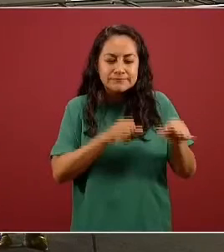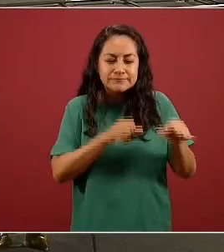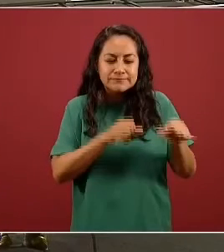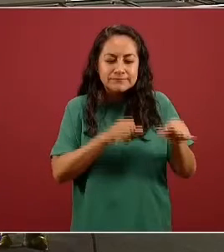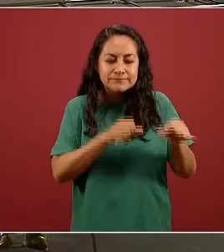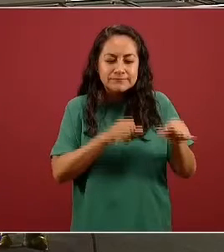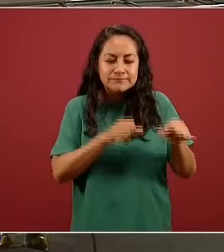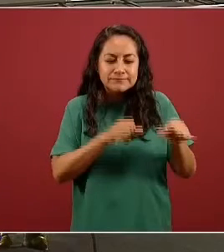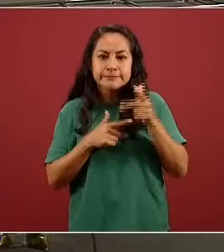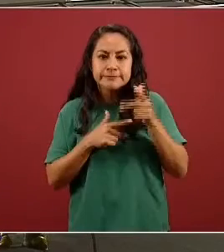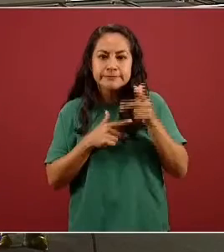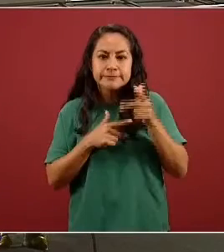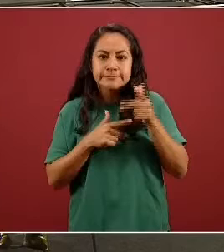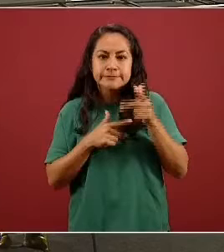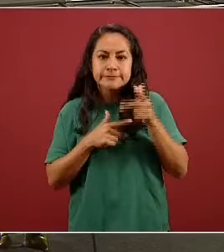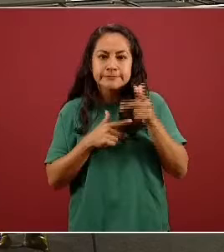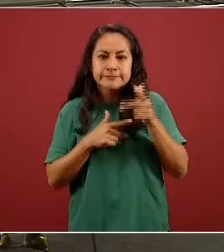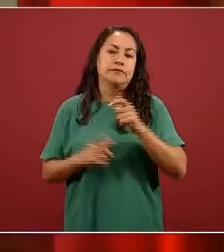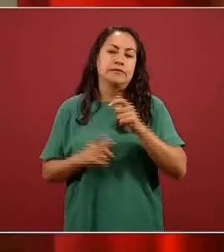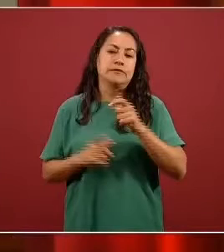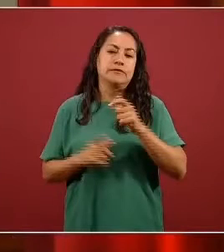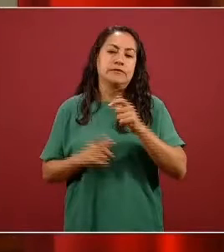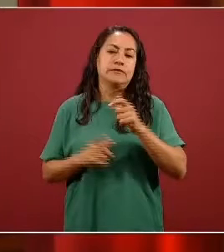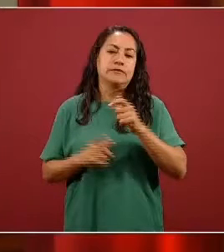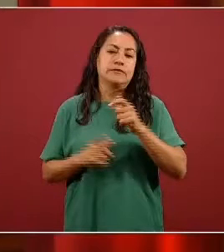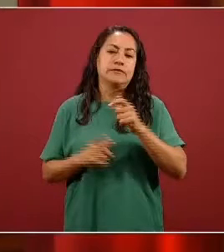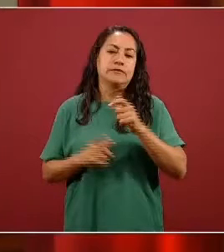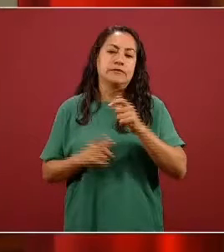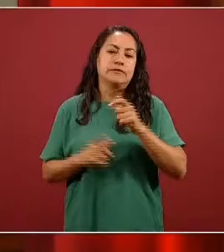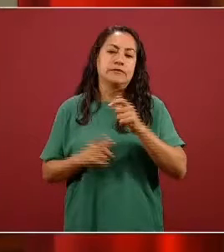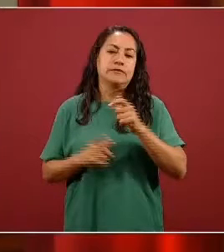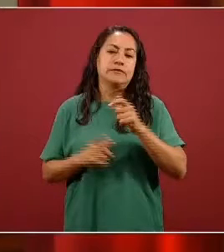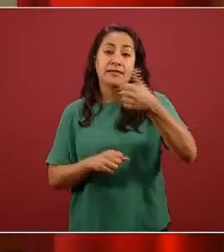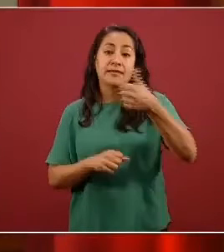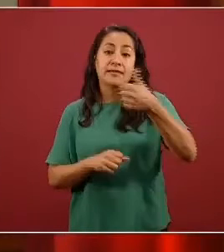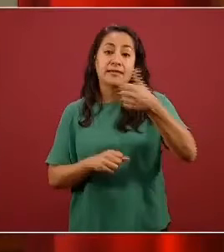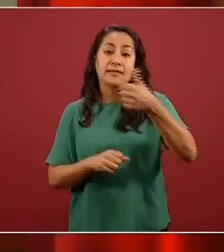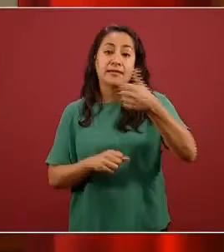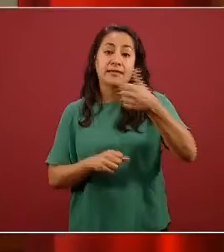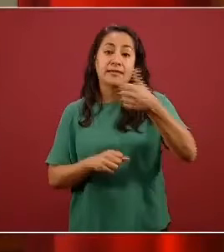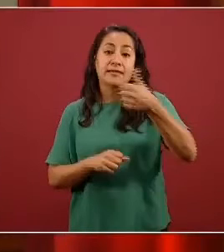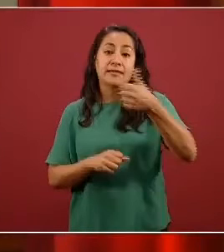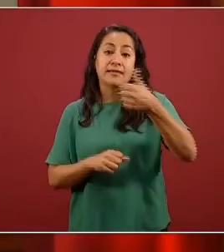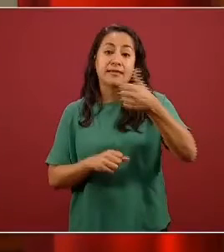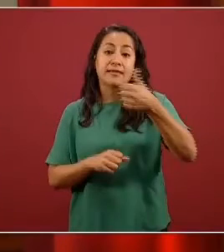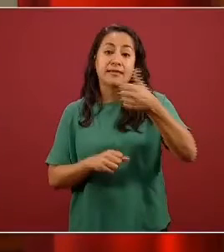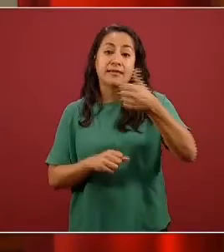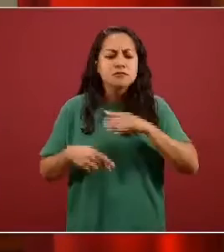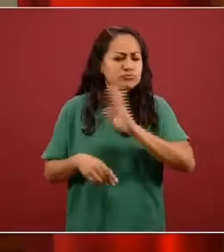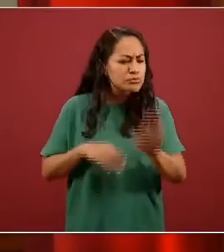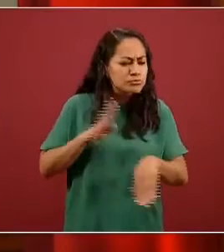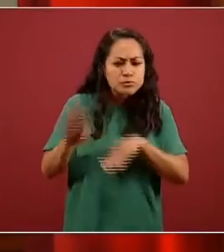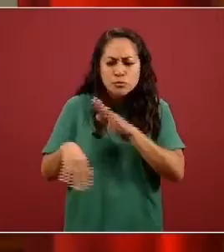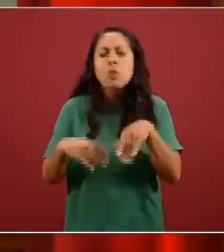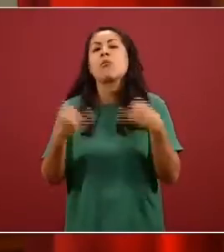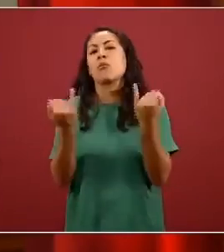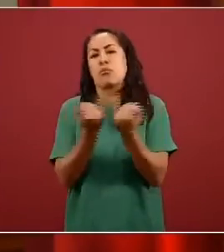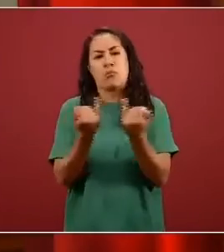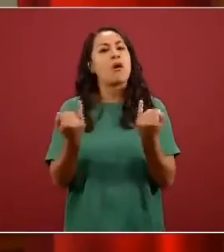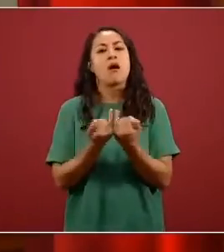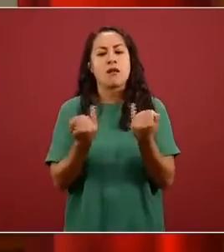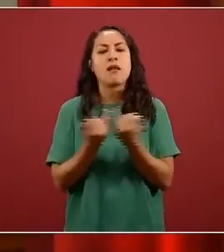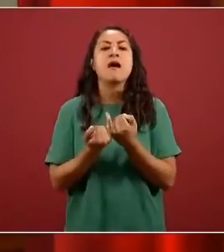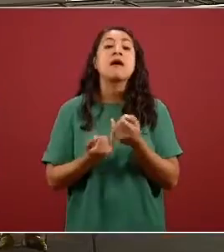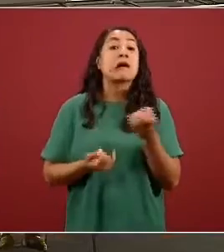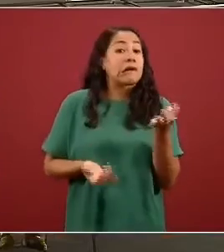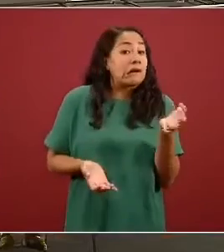las defunciones, cómo ocurrieron por entidad federativa, e igualmente en qué entidades federativas pudiéramos esperar un